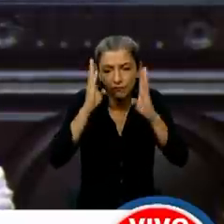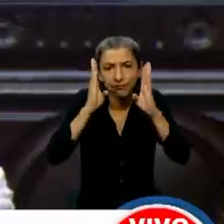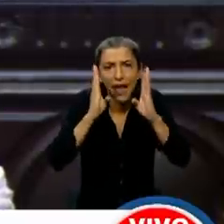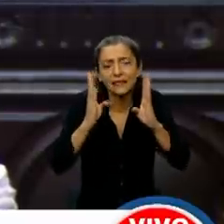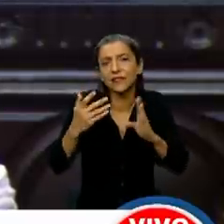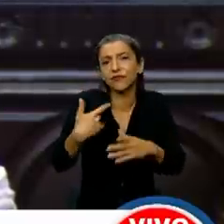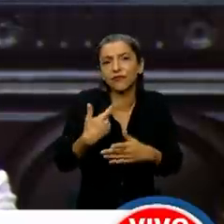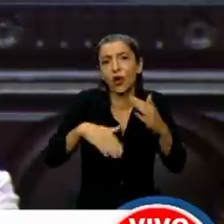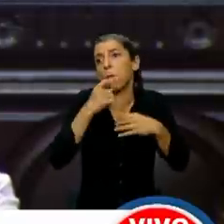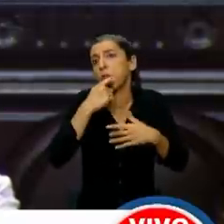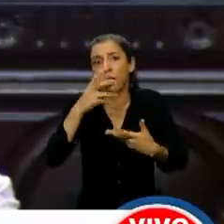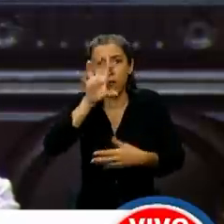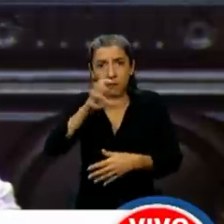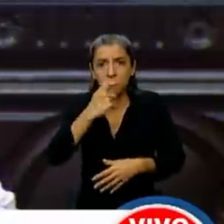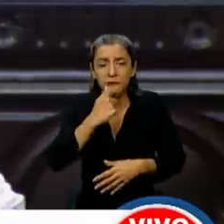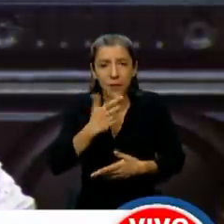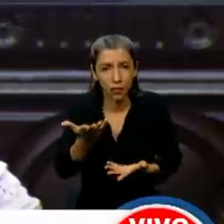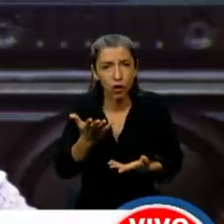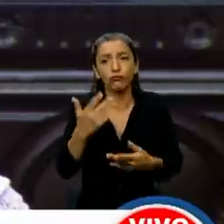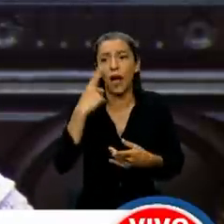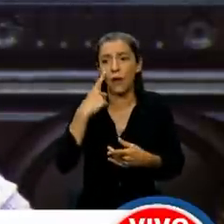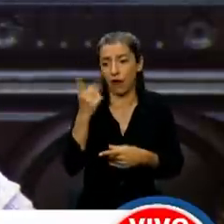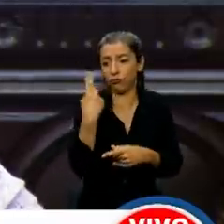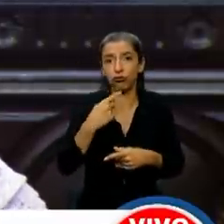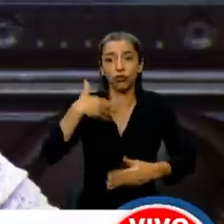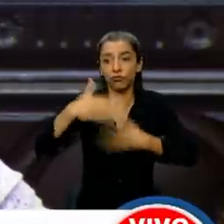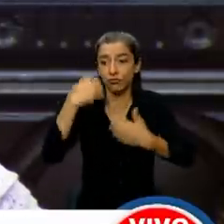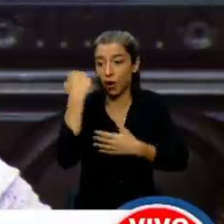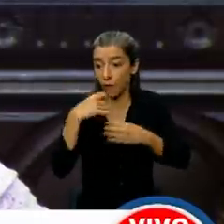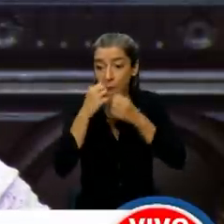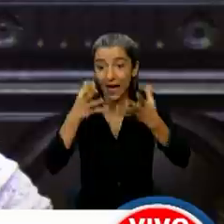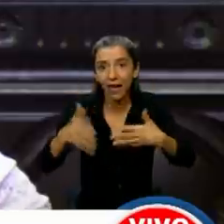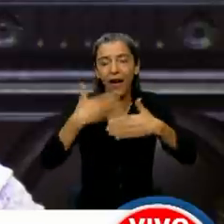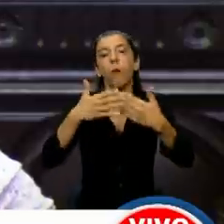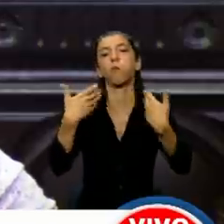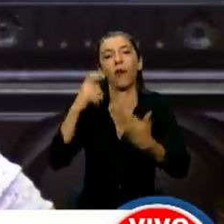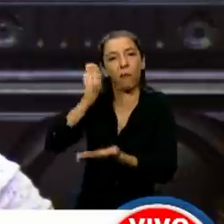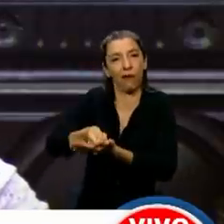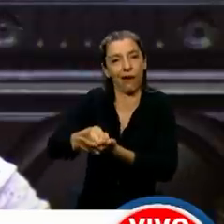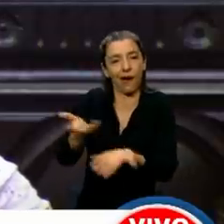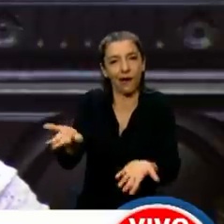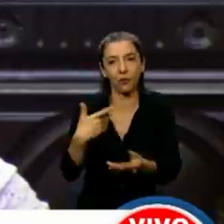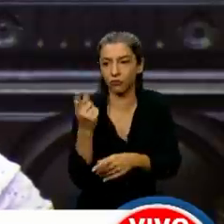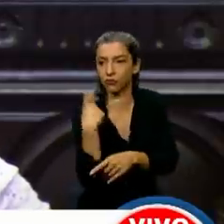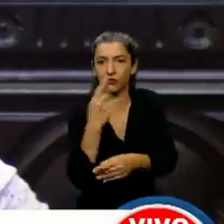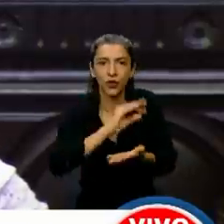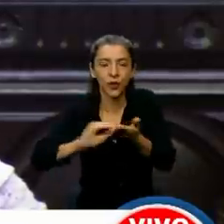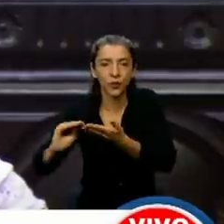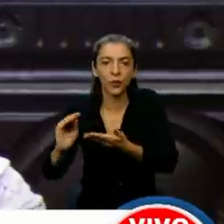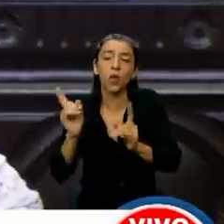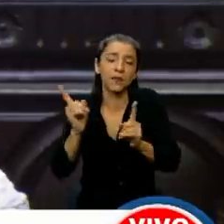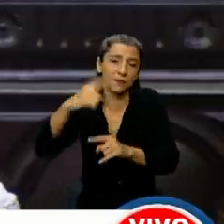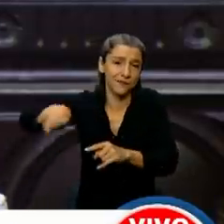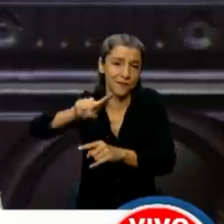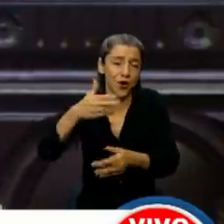sin saber si tenemos la capacidad de repago digo me parece que todos tenemos que tener está y por los diputados que es justamente hablan en ese